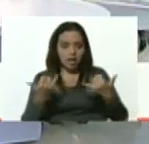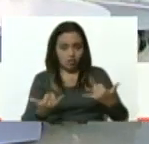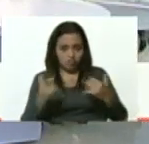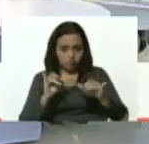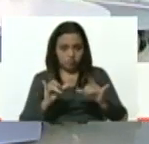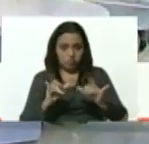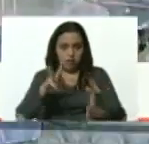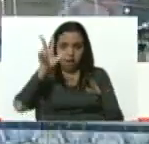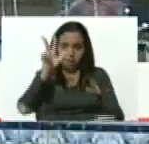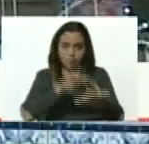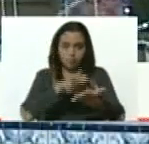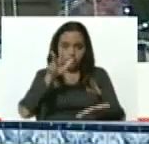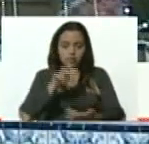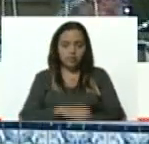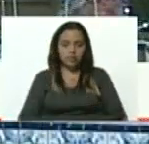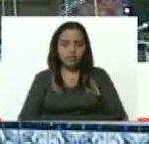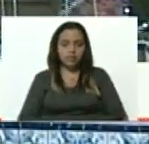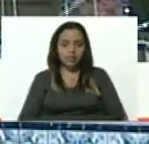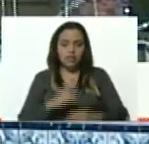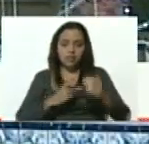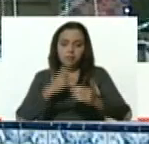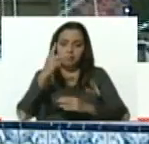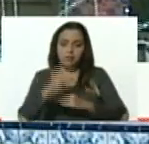a aprobar el plan